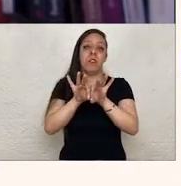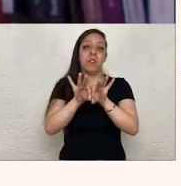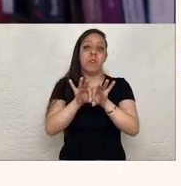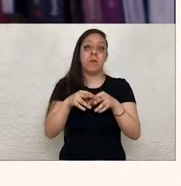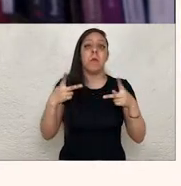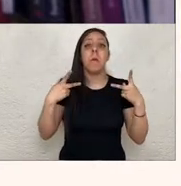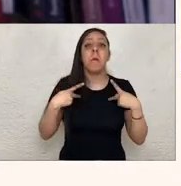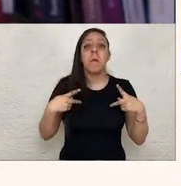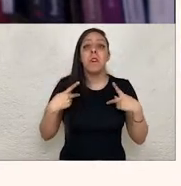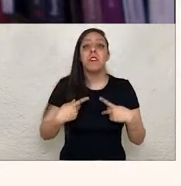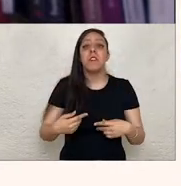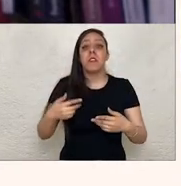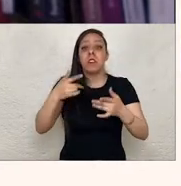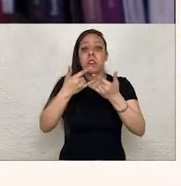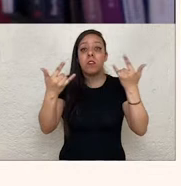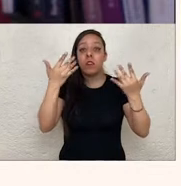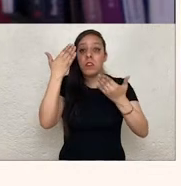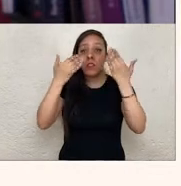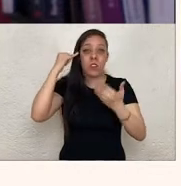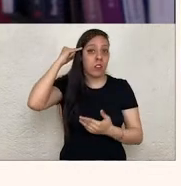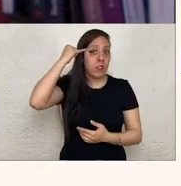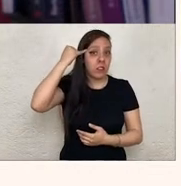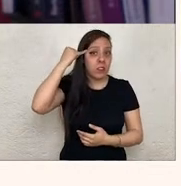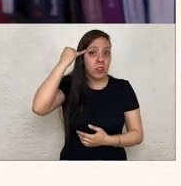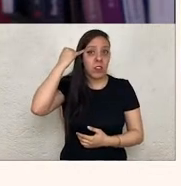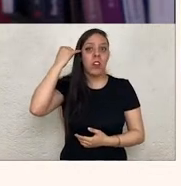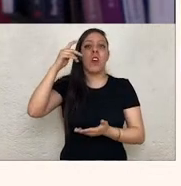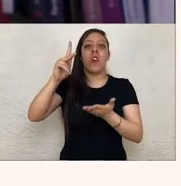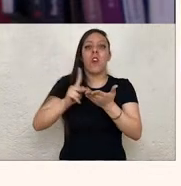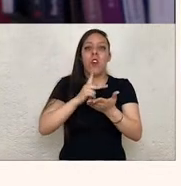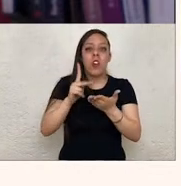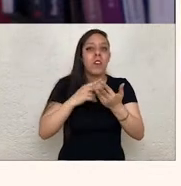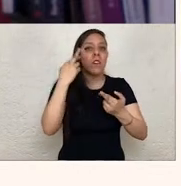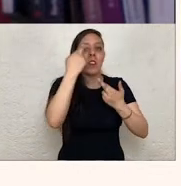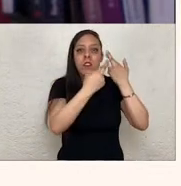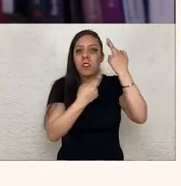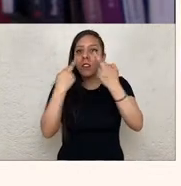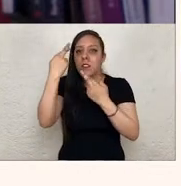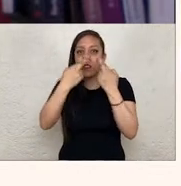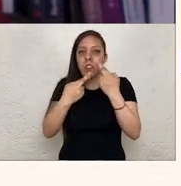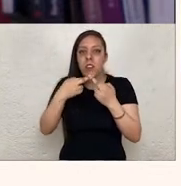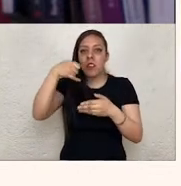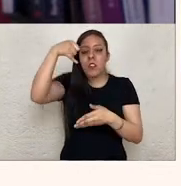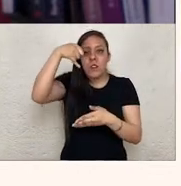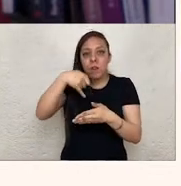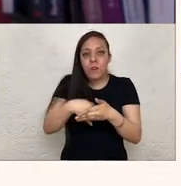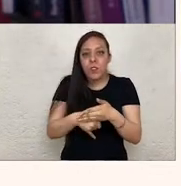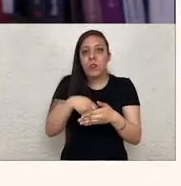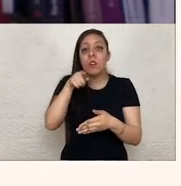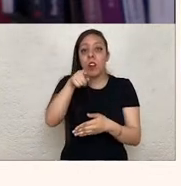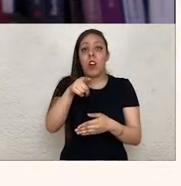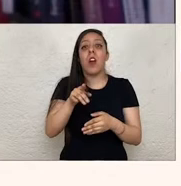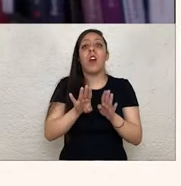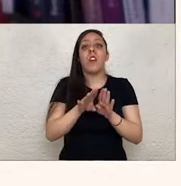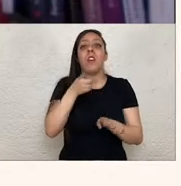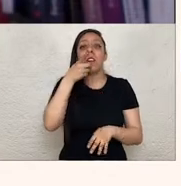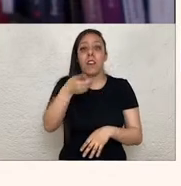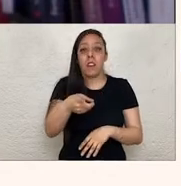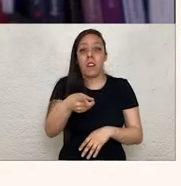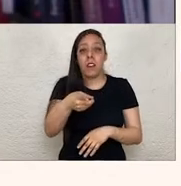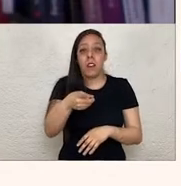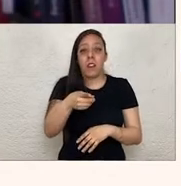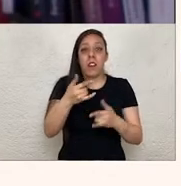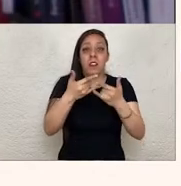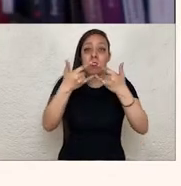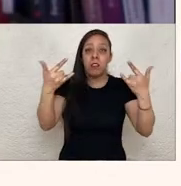historiadores indígenas, haciendo este recuento, este pasar a contrapelo, decía Walter Benjamin, de